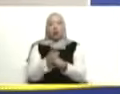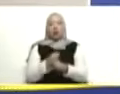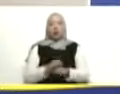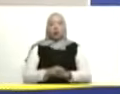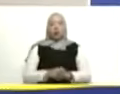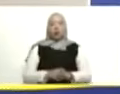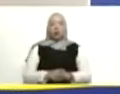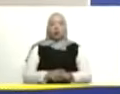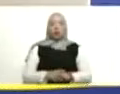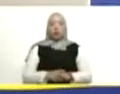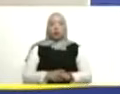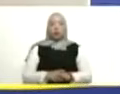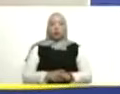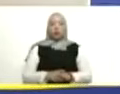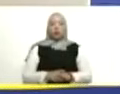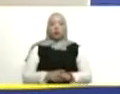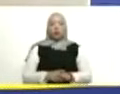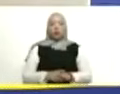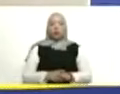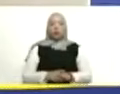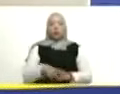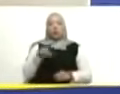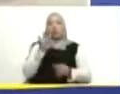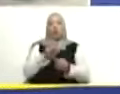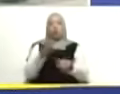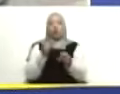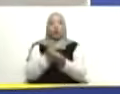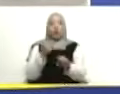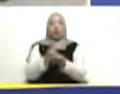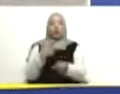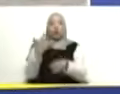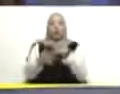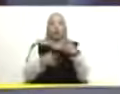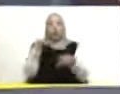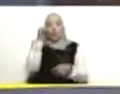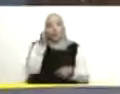bien. Bueno, aquí tenemos una muestra de lo que